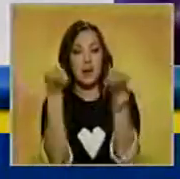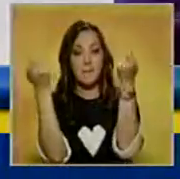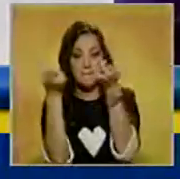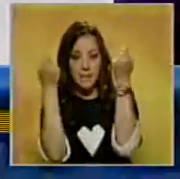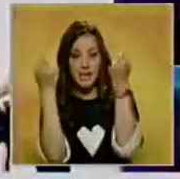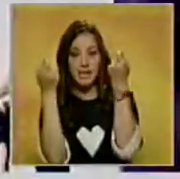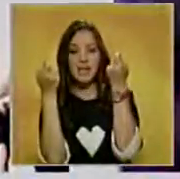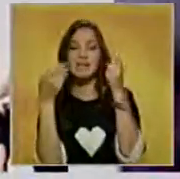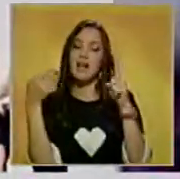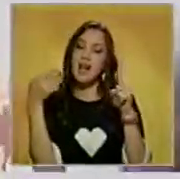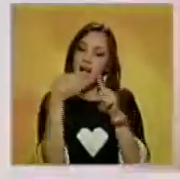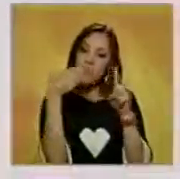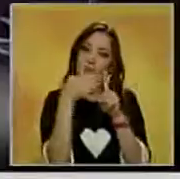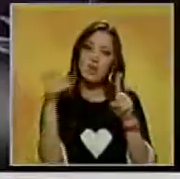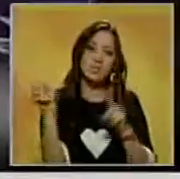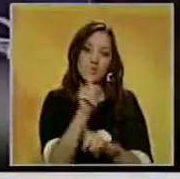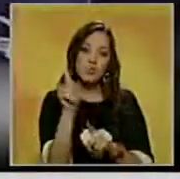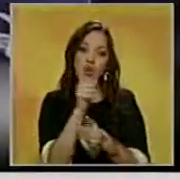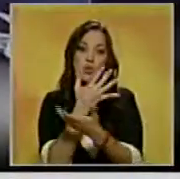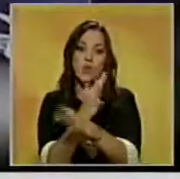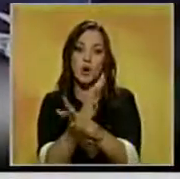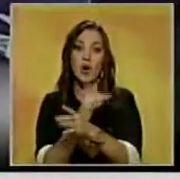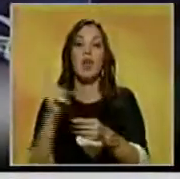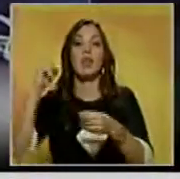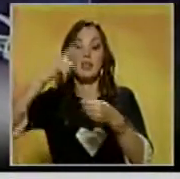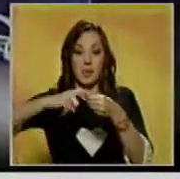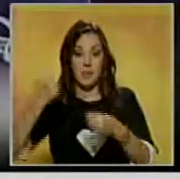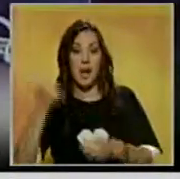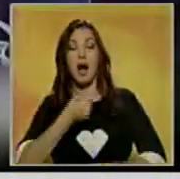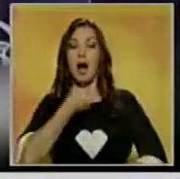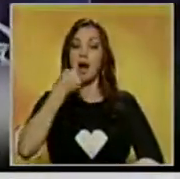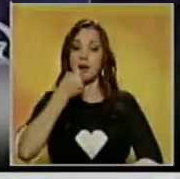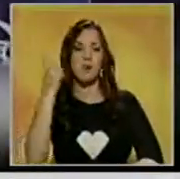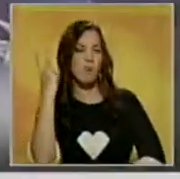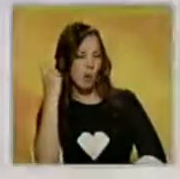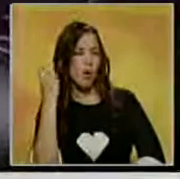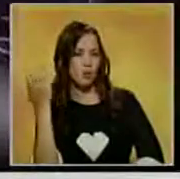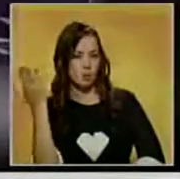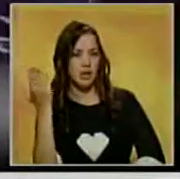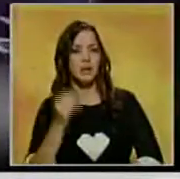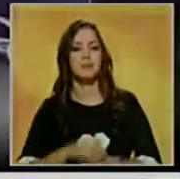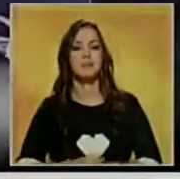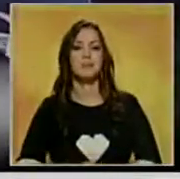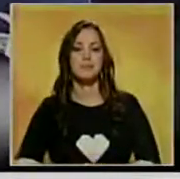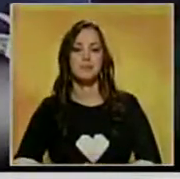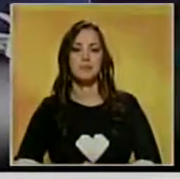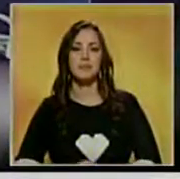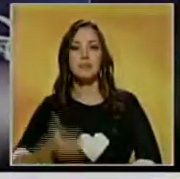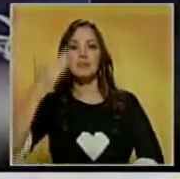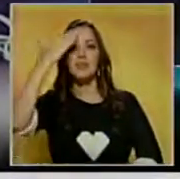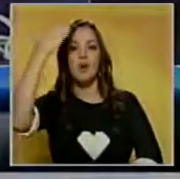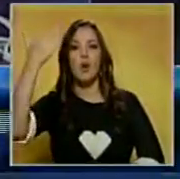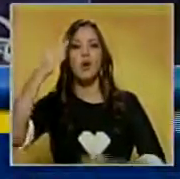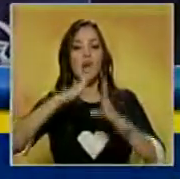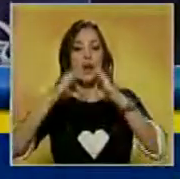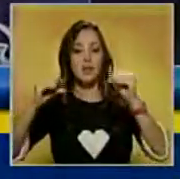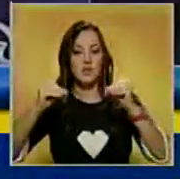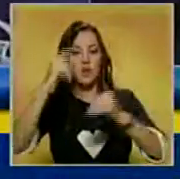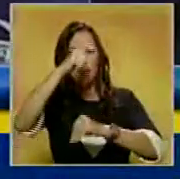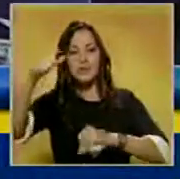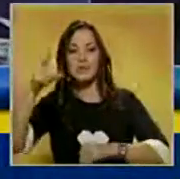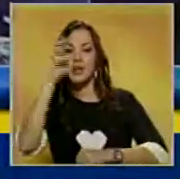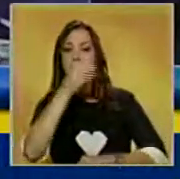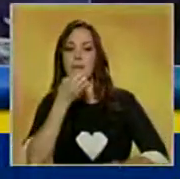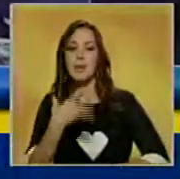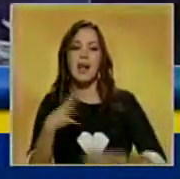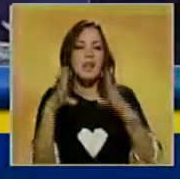hashtag "El bullying no es un juego", se unió Olga Tañón. Vamos a escucharla. Hola a toda la gente linda de todas